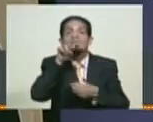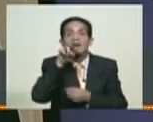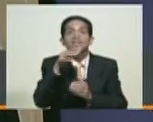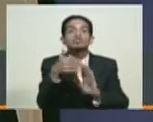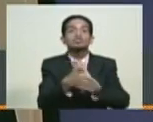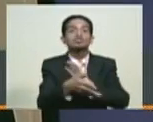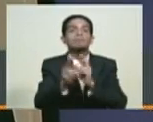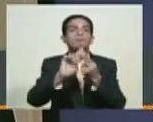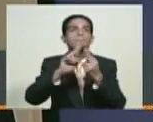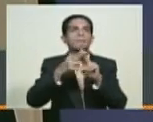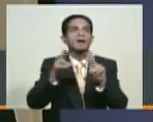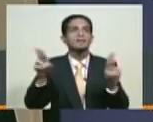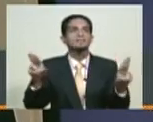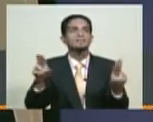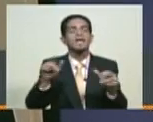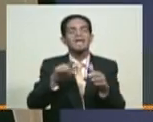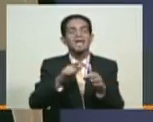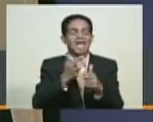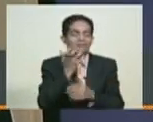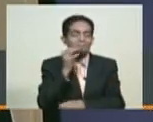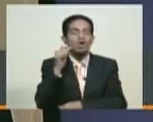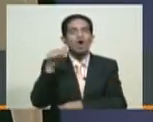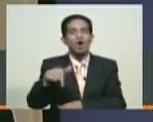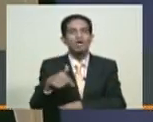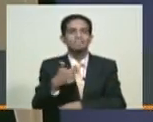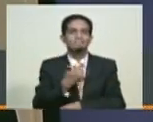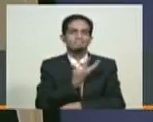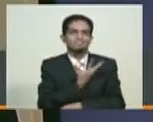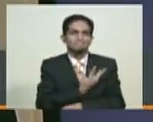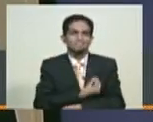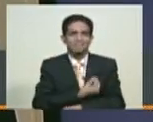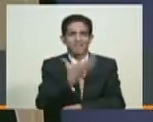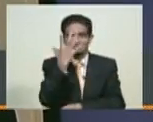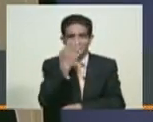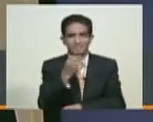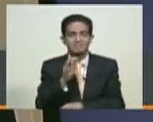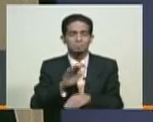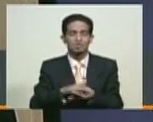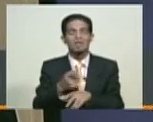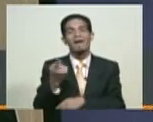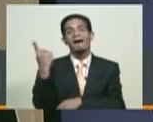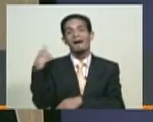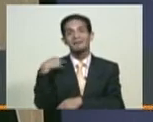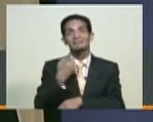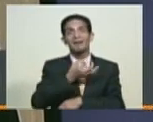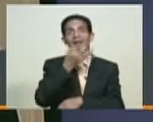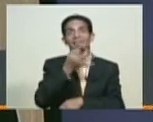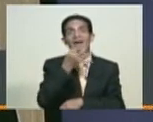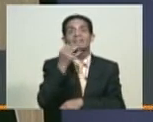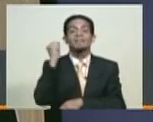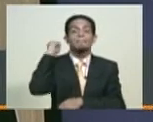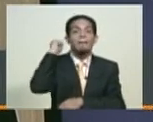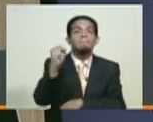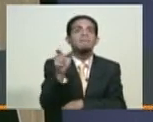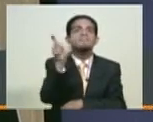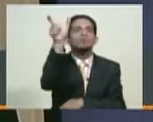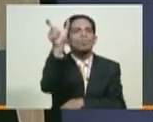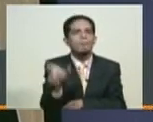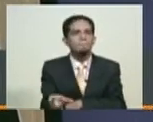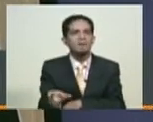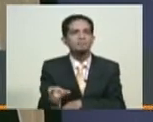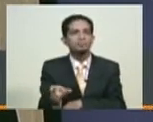amanecimos hoy con la tristeza de la muerte de vido de marzo esta paz también depende de la paz social